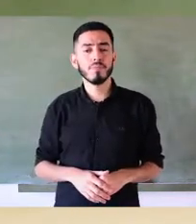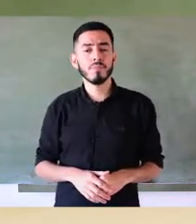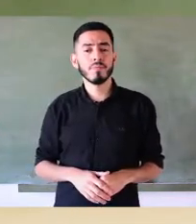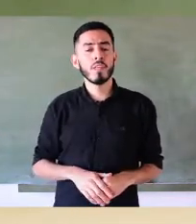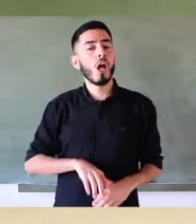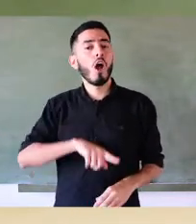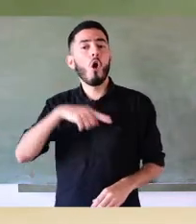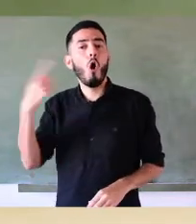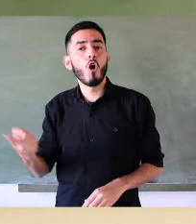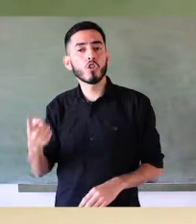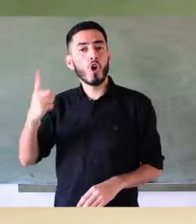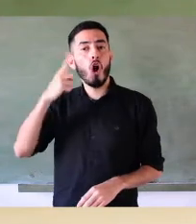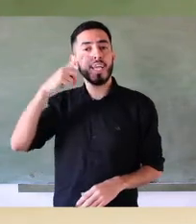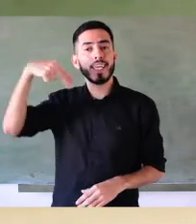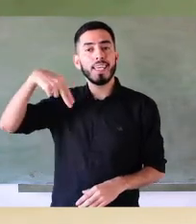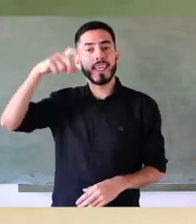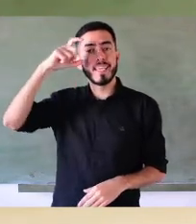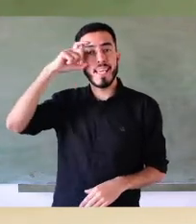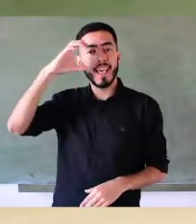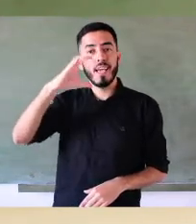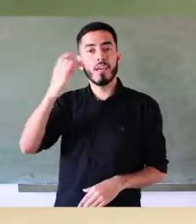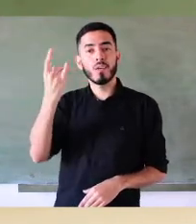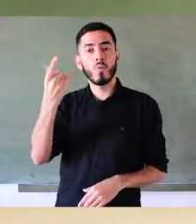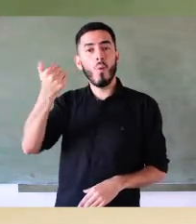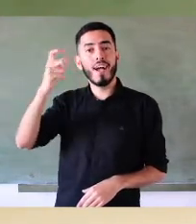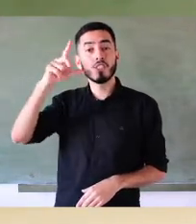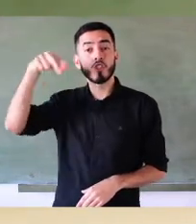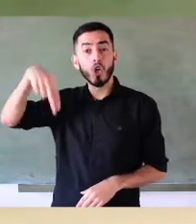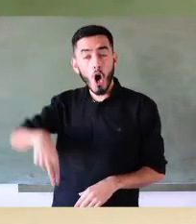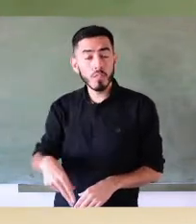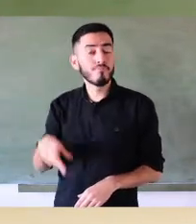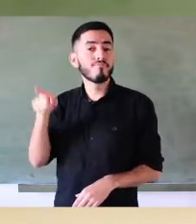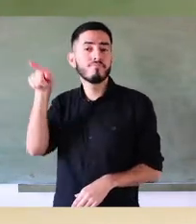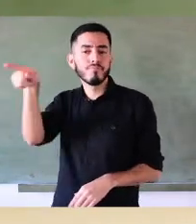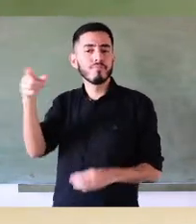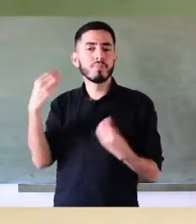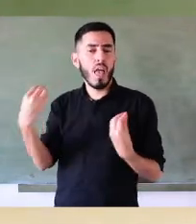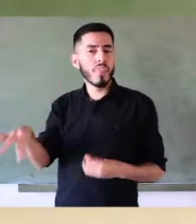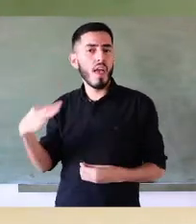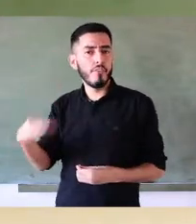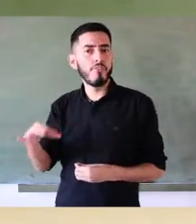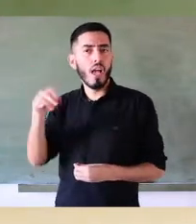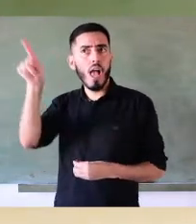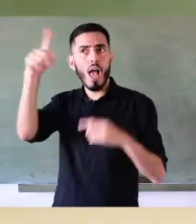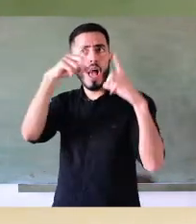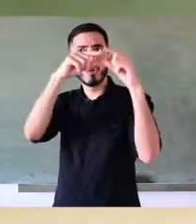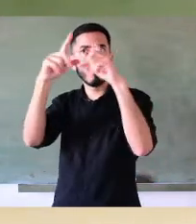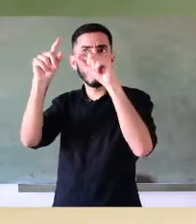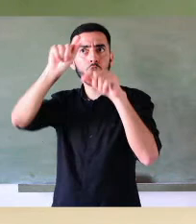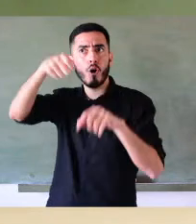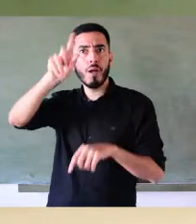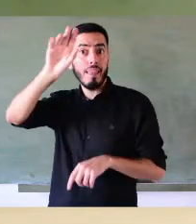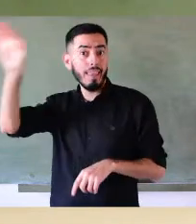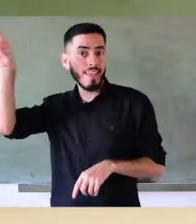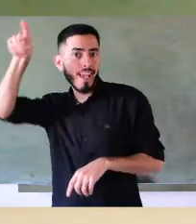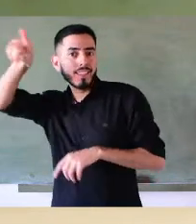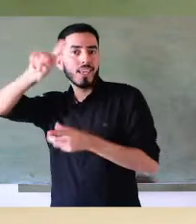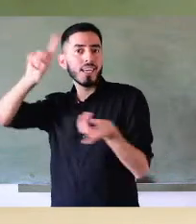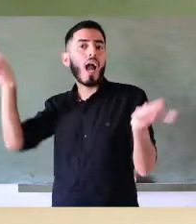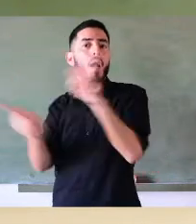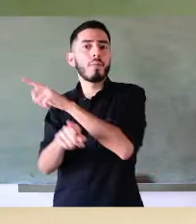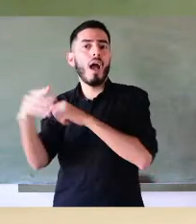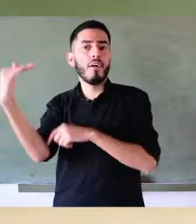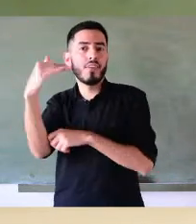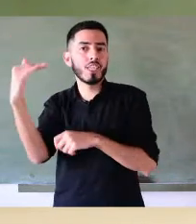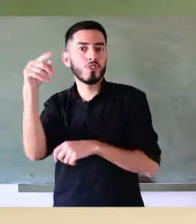ahora a la inequación, donde lo primero que debemos hacer es pasar la expresión decimal a fracción, por lo tanto, nos